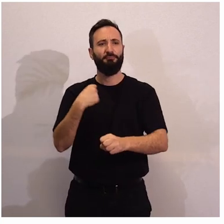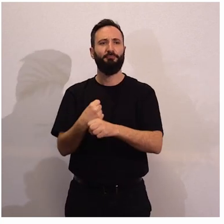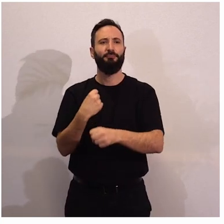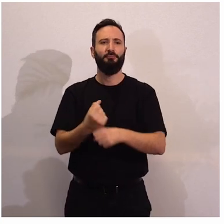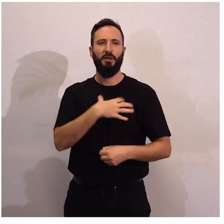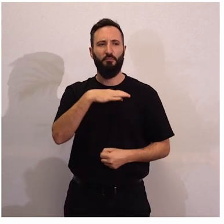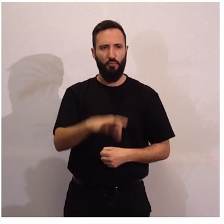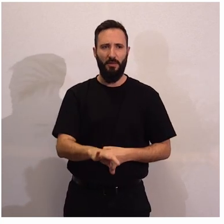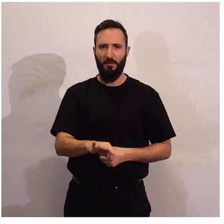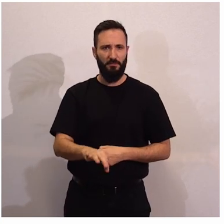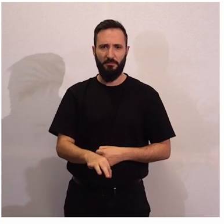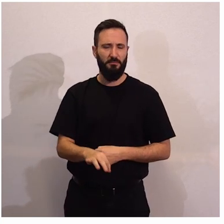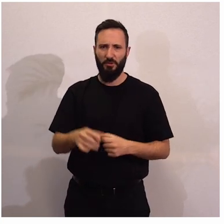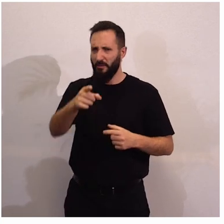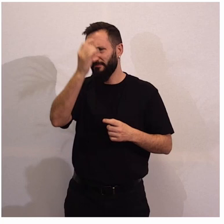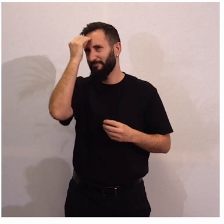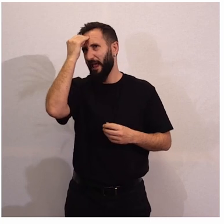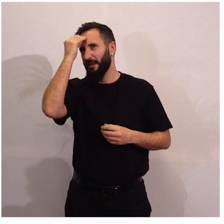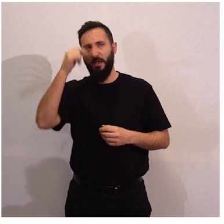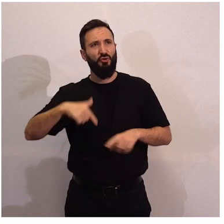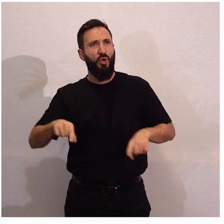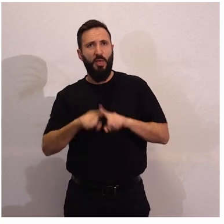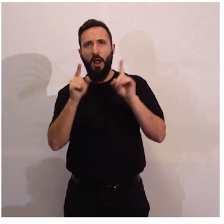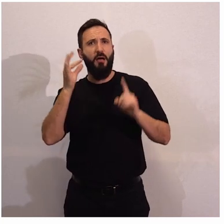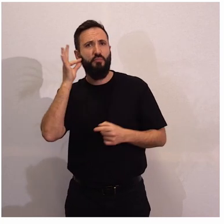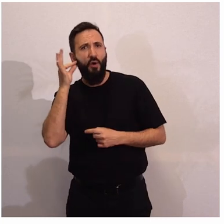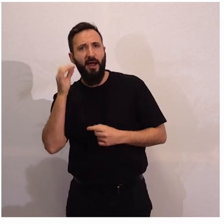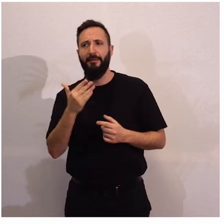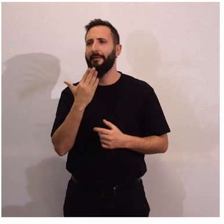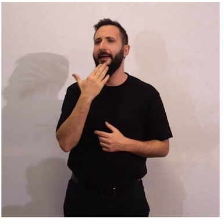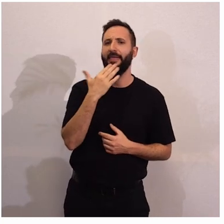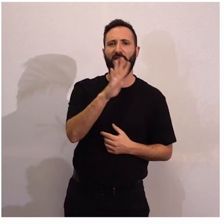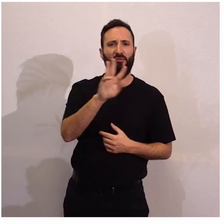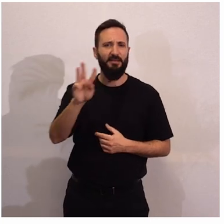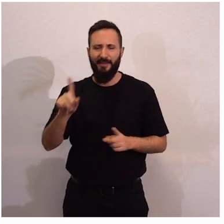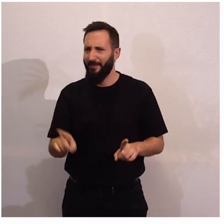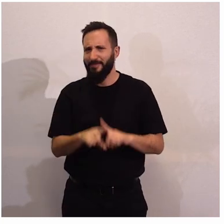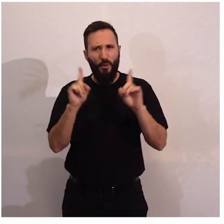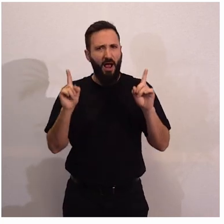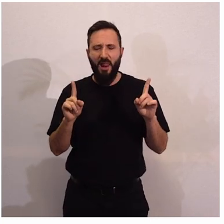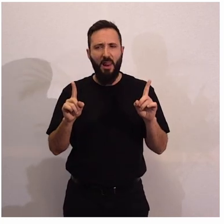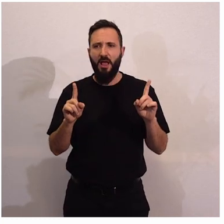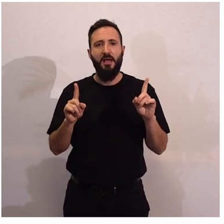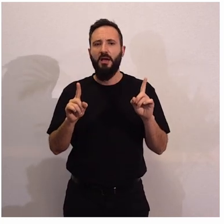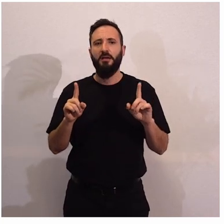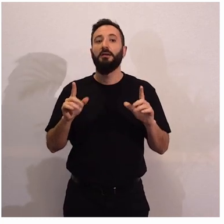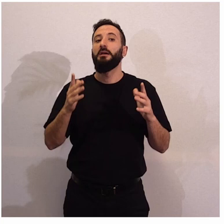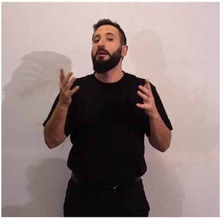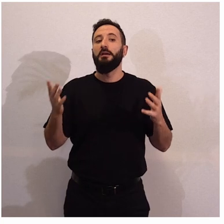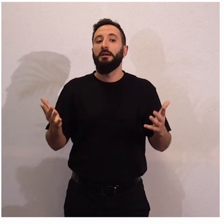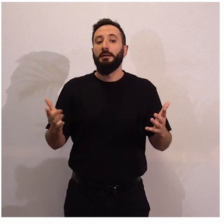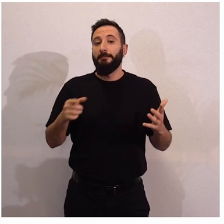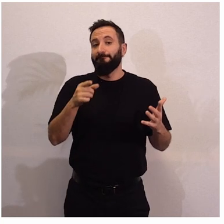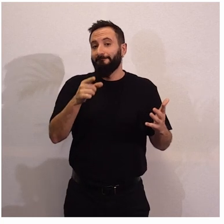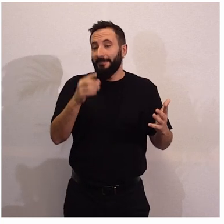aunque cualquier cosa que se te pueda ocurrir, aunque sea mujer, aunque tenga 53 años, aunque, o sea, que en